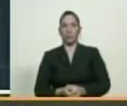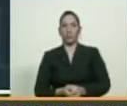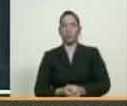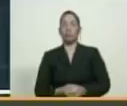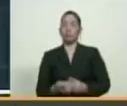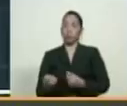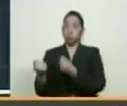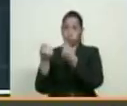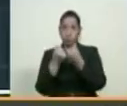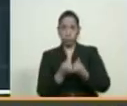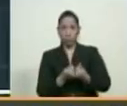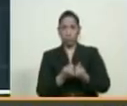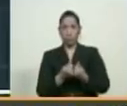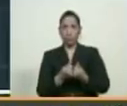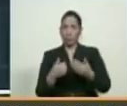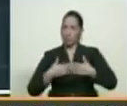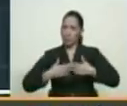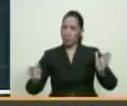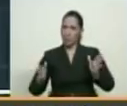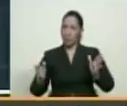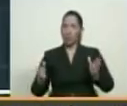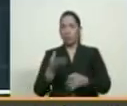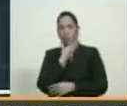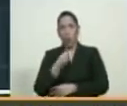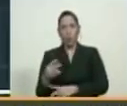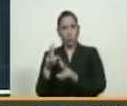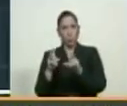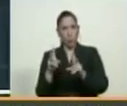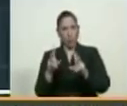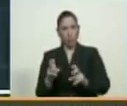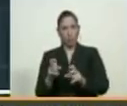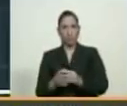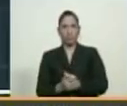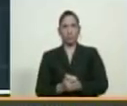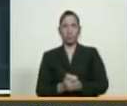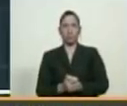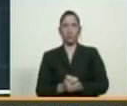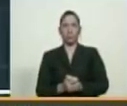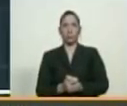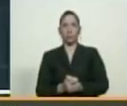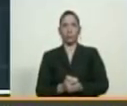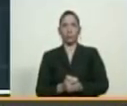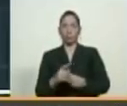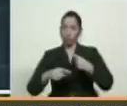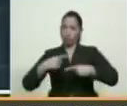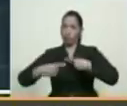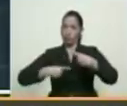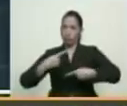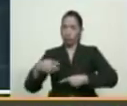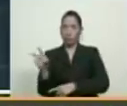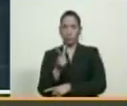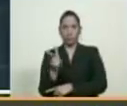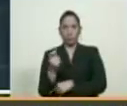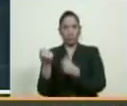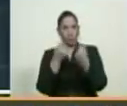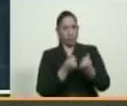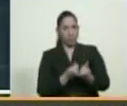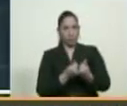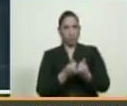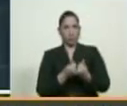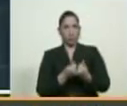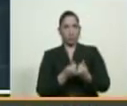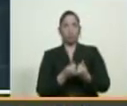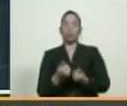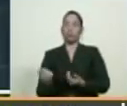permitir que los bolívares soberanos que se causen en el día a día de la economía venezolana, salario, etcétera, etcétera, sean